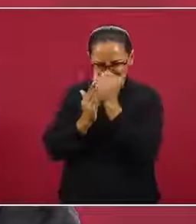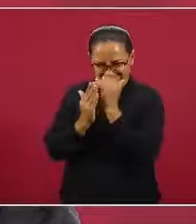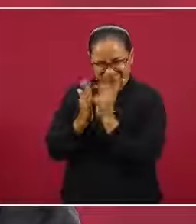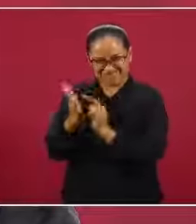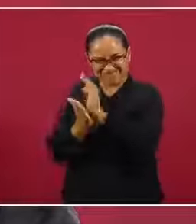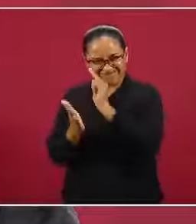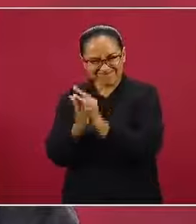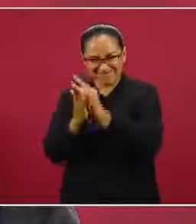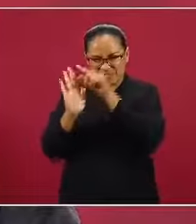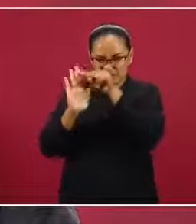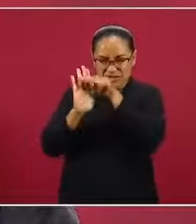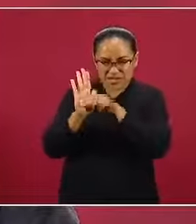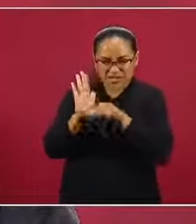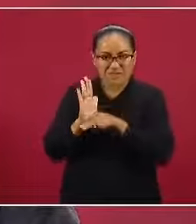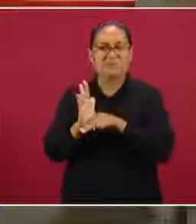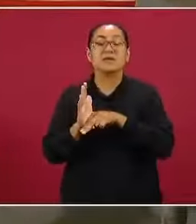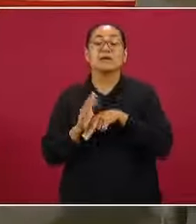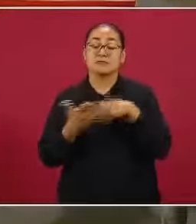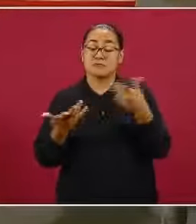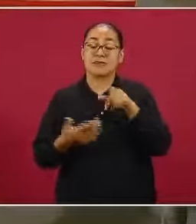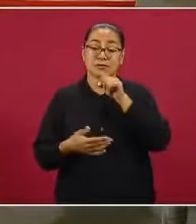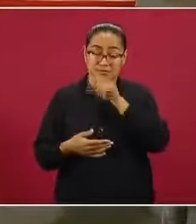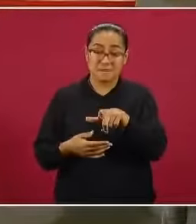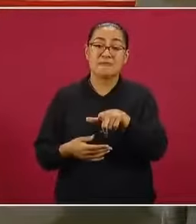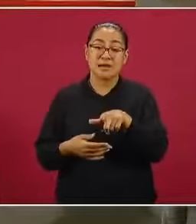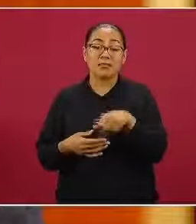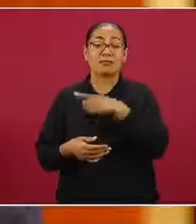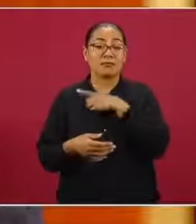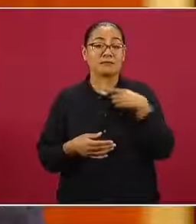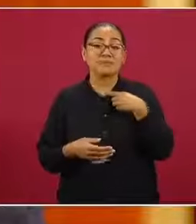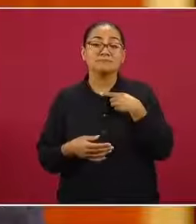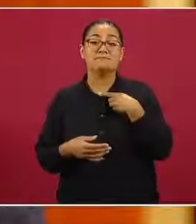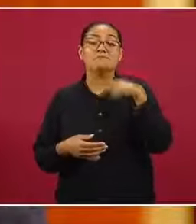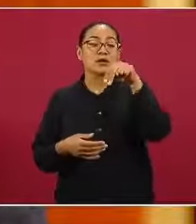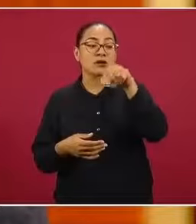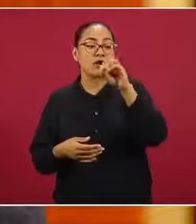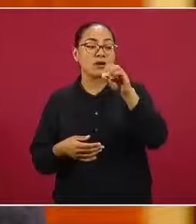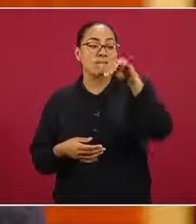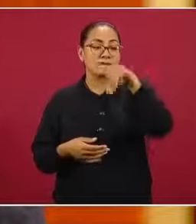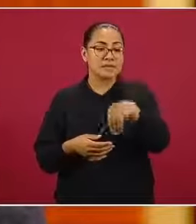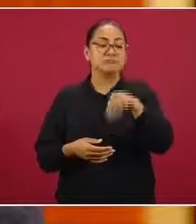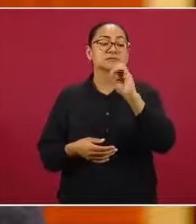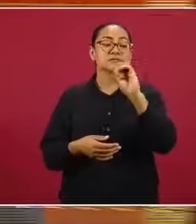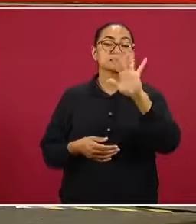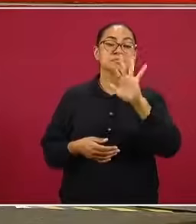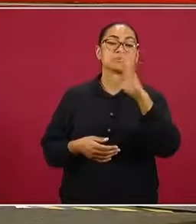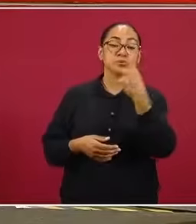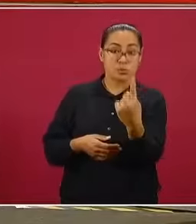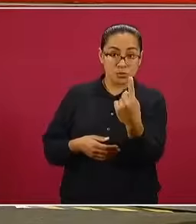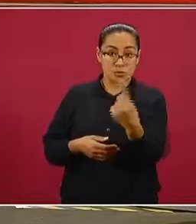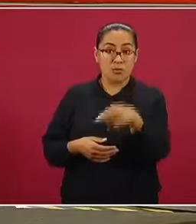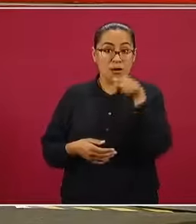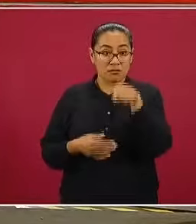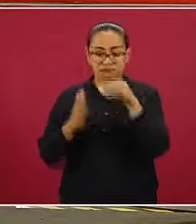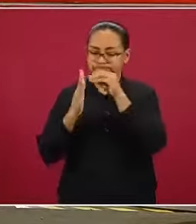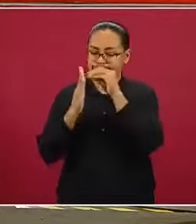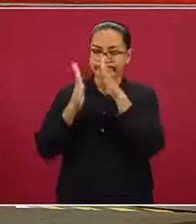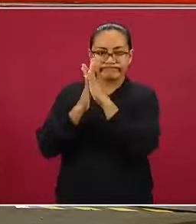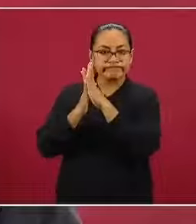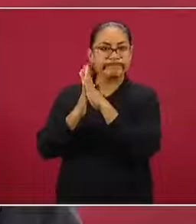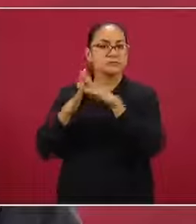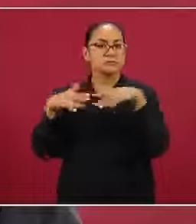Normalización, pero además sépase que la norma oficial mexicana 051 es la norma que más comentarios